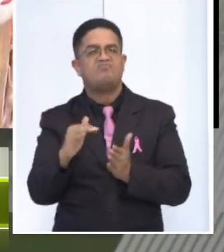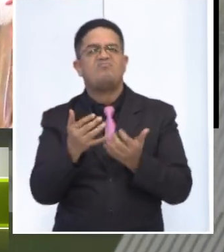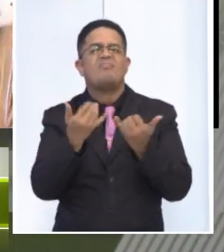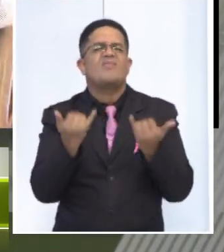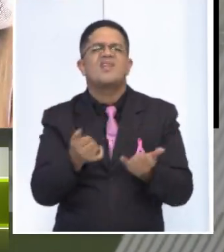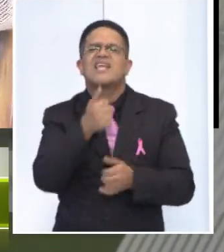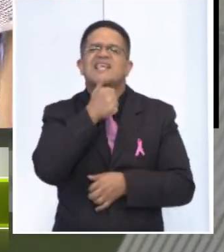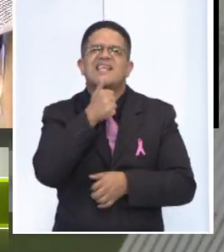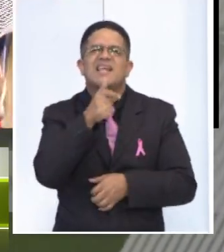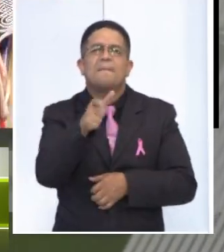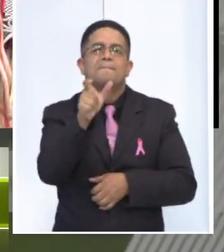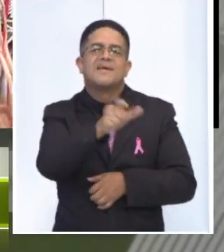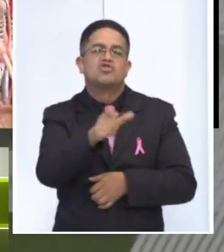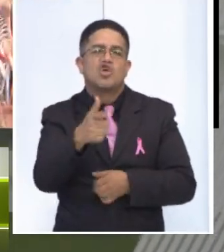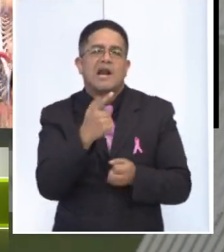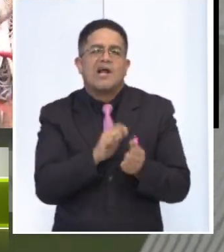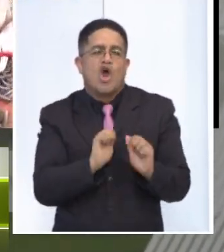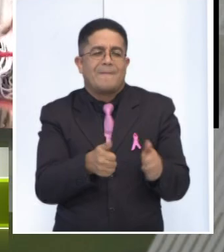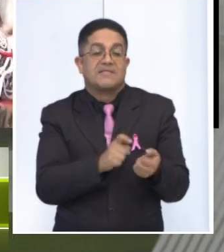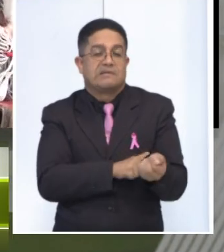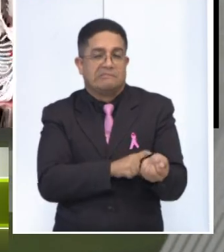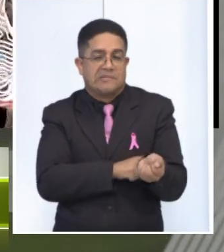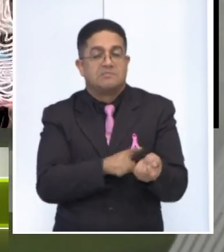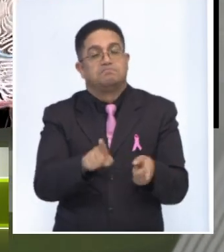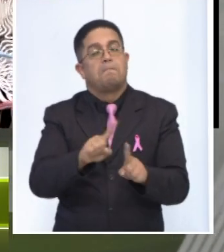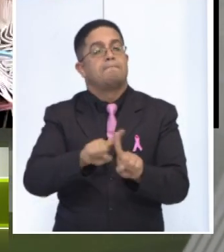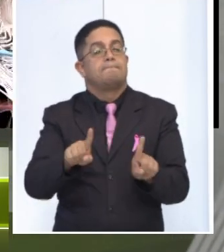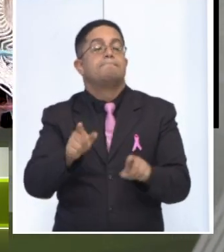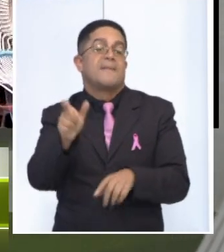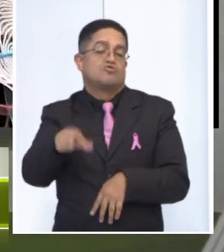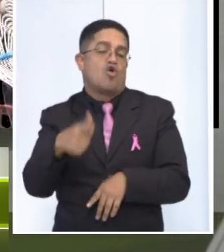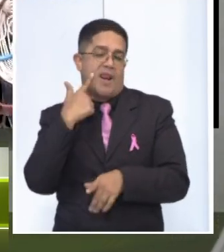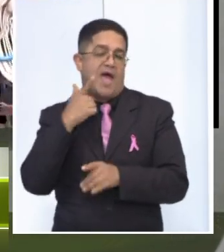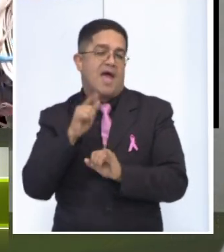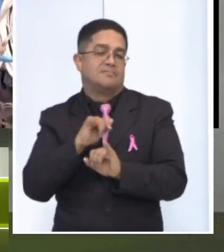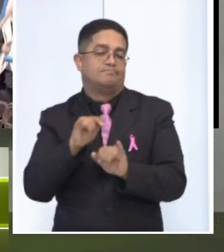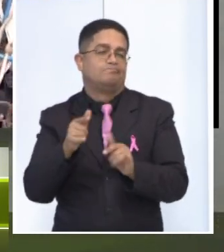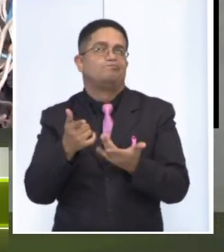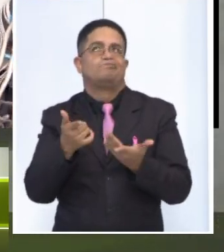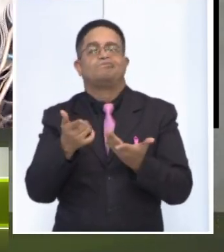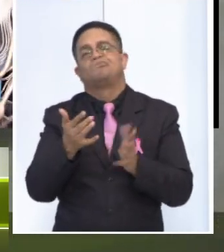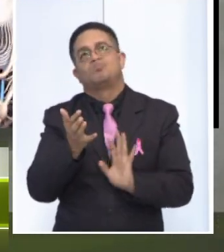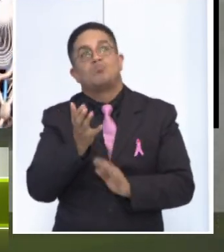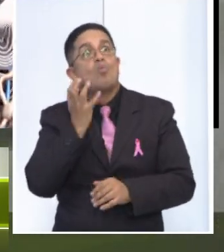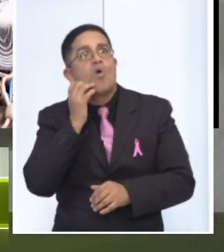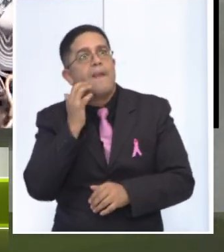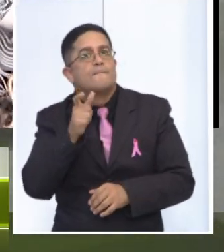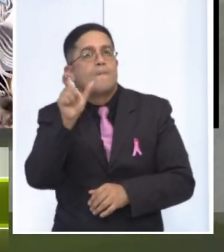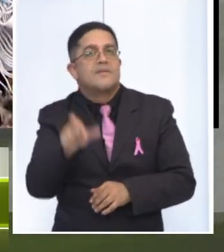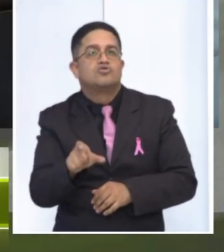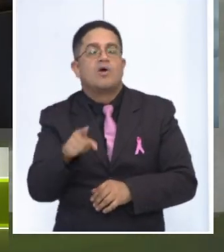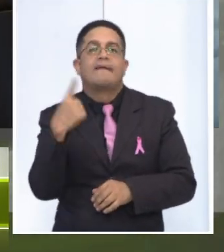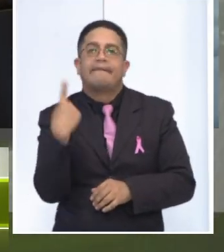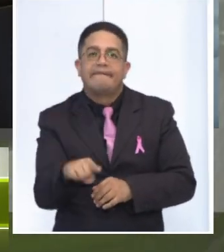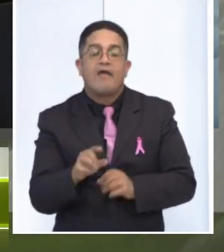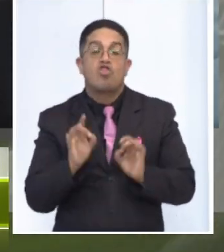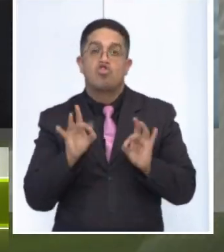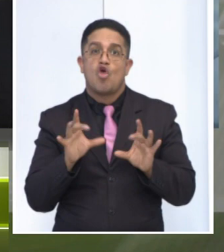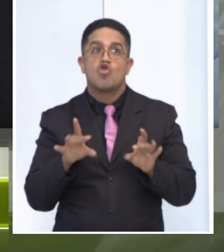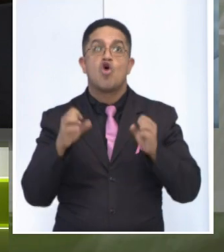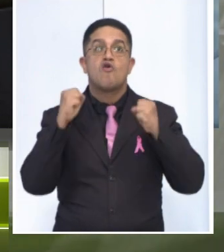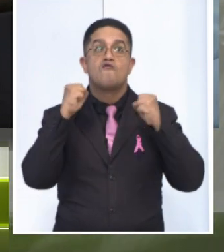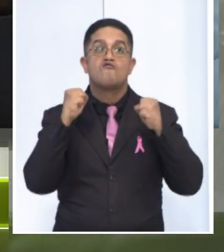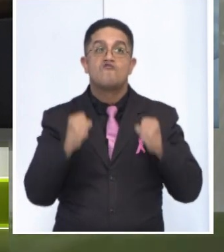fentanilo? Uno, personas que recibieron el fentanilo con indicación médica. Okay. Por ejemplo, una persona que tiene un dolor muy intenso, un